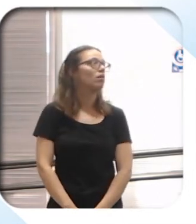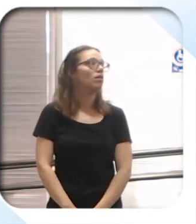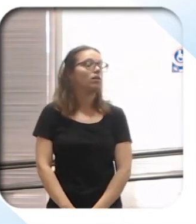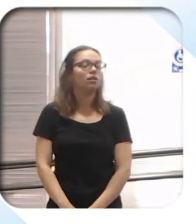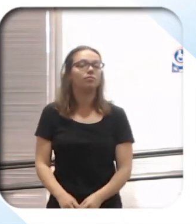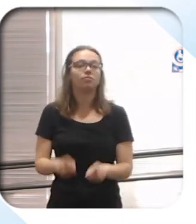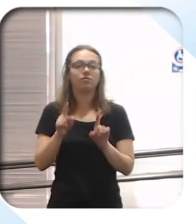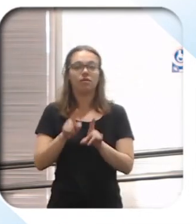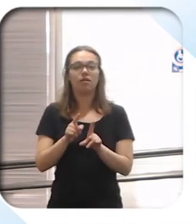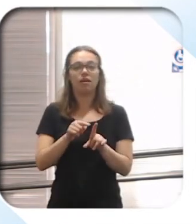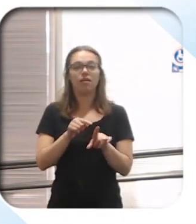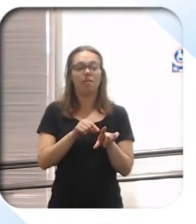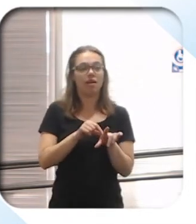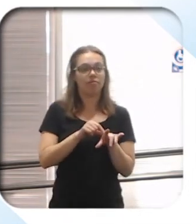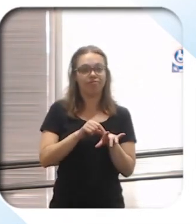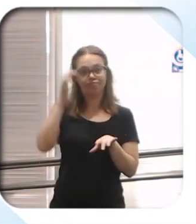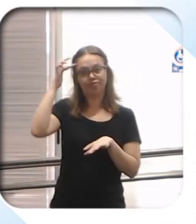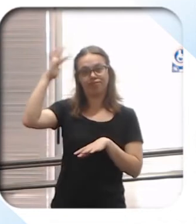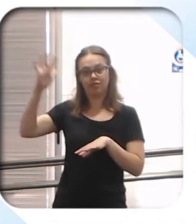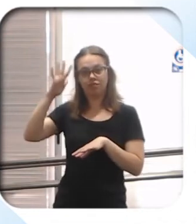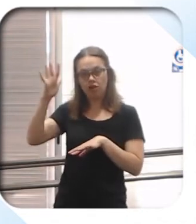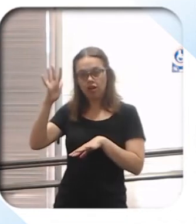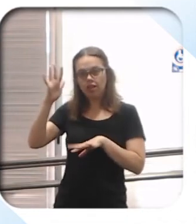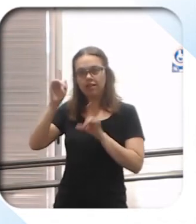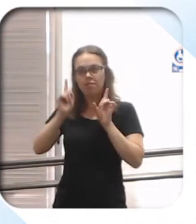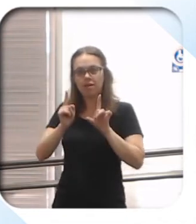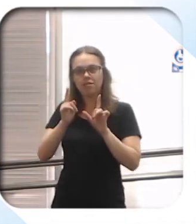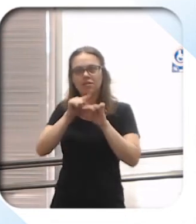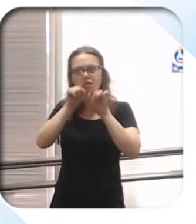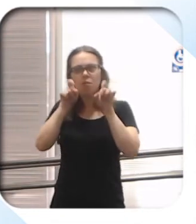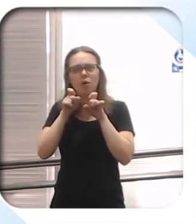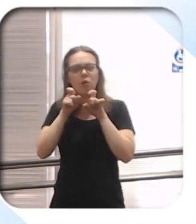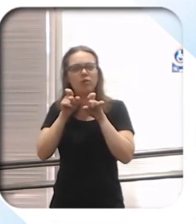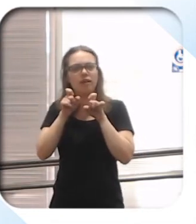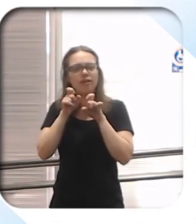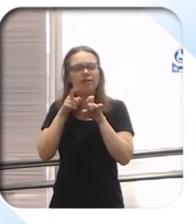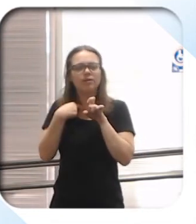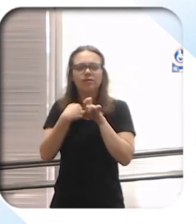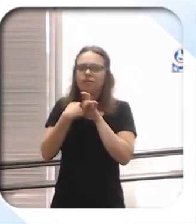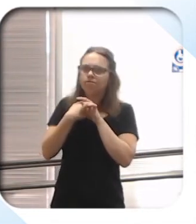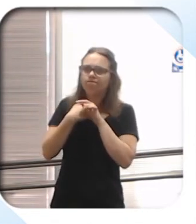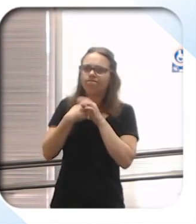También el terapeuta se pregunta, se cuestiona y se enriquece cuando trabaja con el grupo.